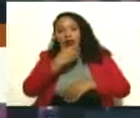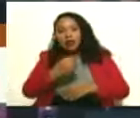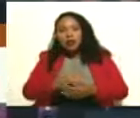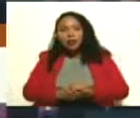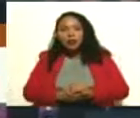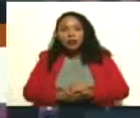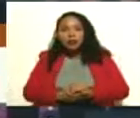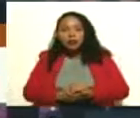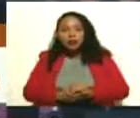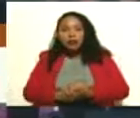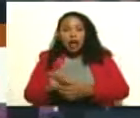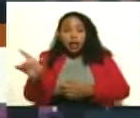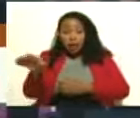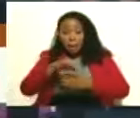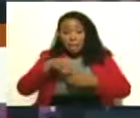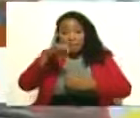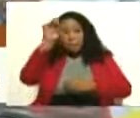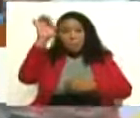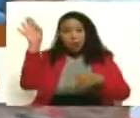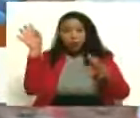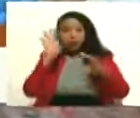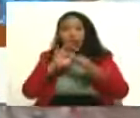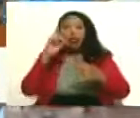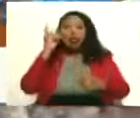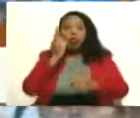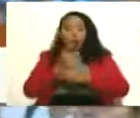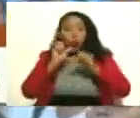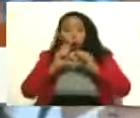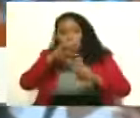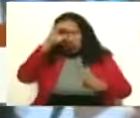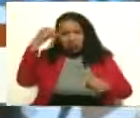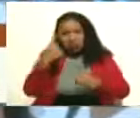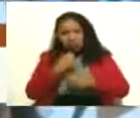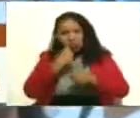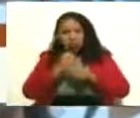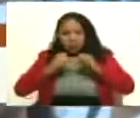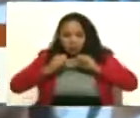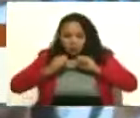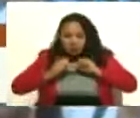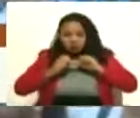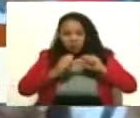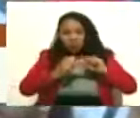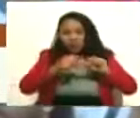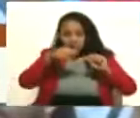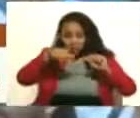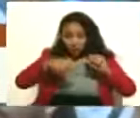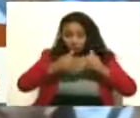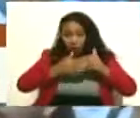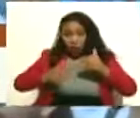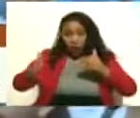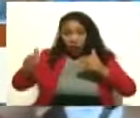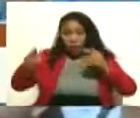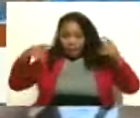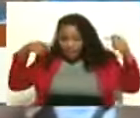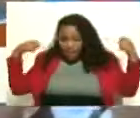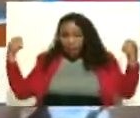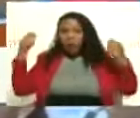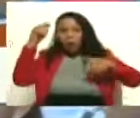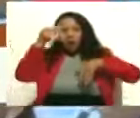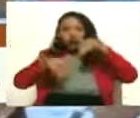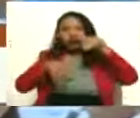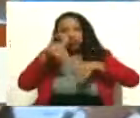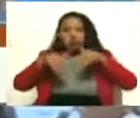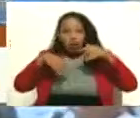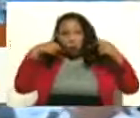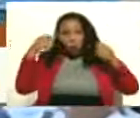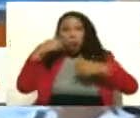Que ese espíritu de unidad debemos seguir trabajando para mantenerlo. Que de aquí en adelante las campañas electorales sean